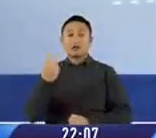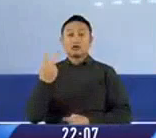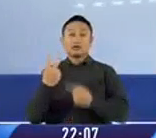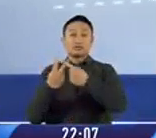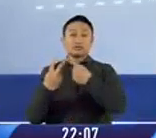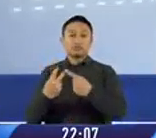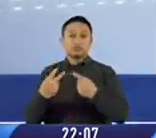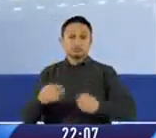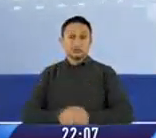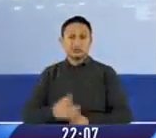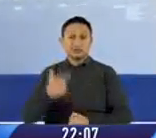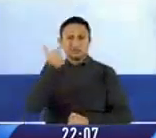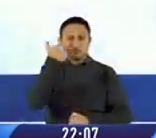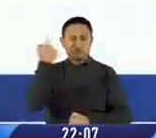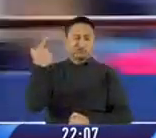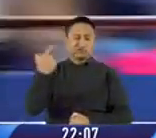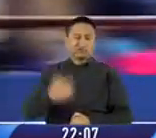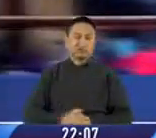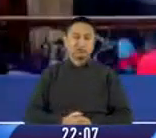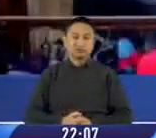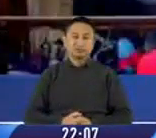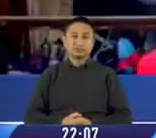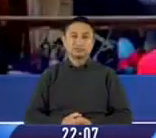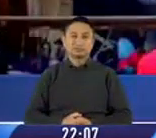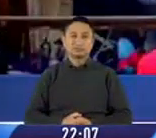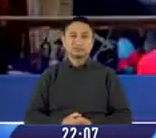tenían balazos en sus cabezas.